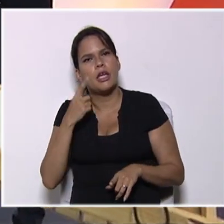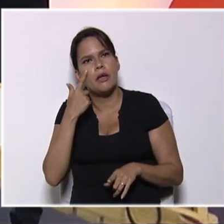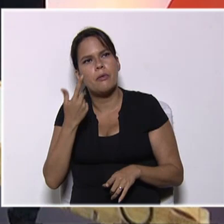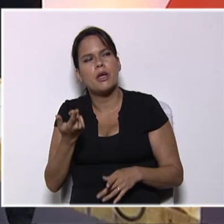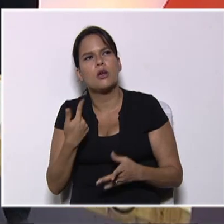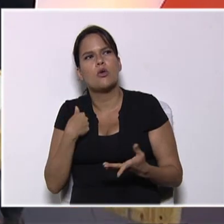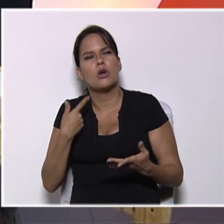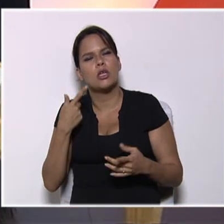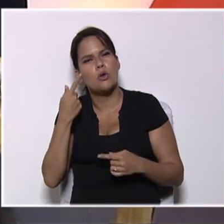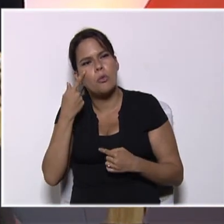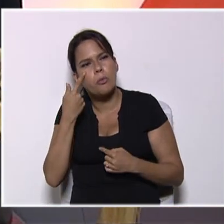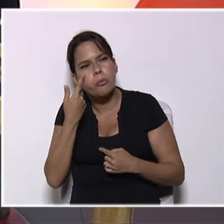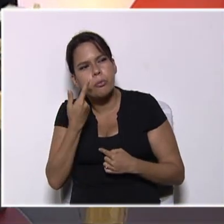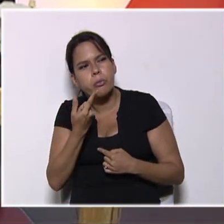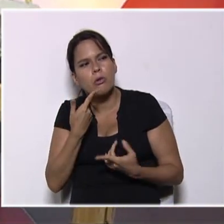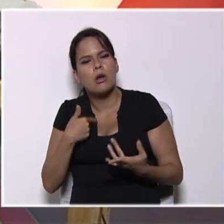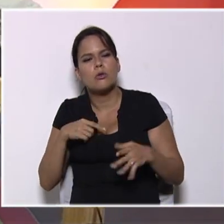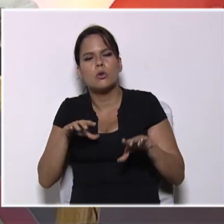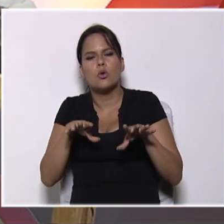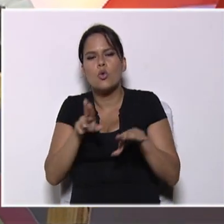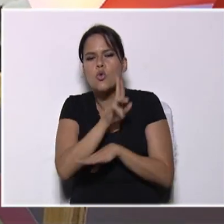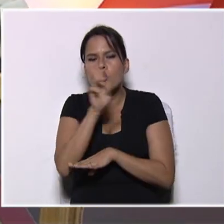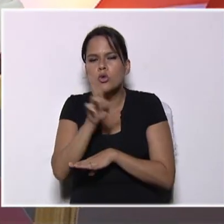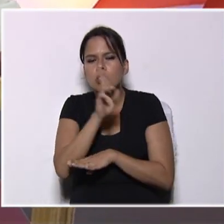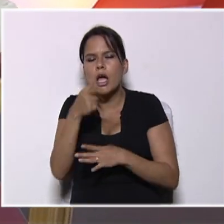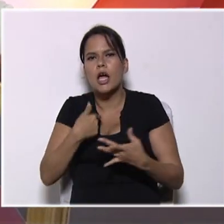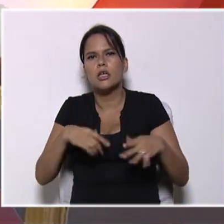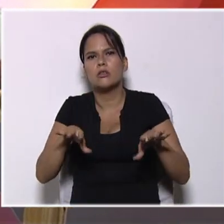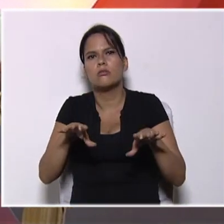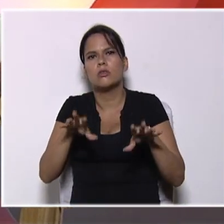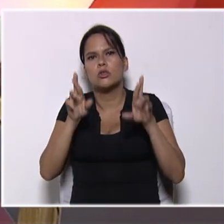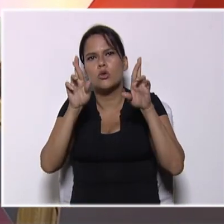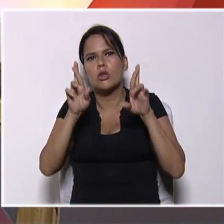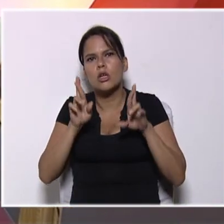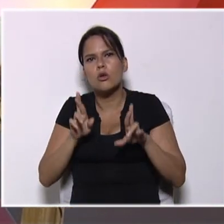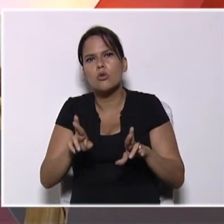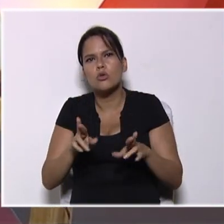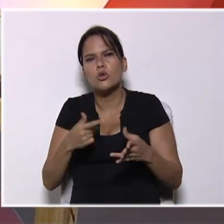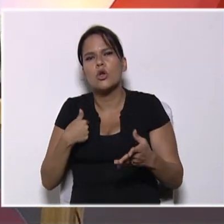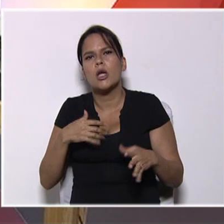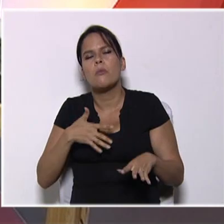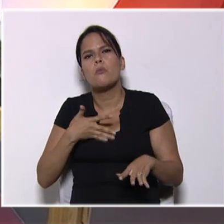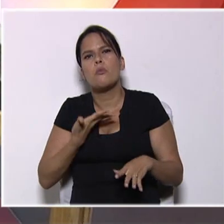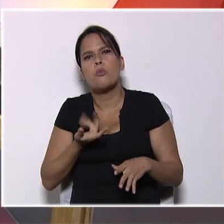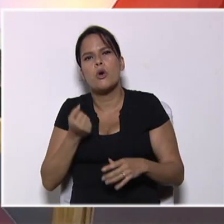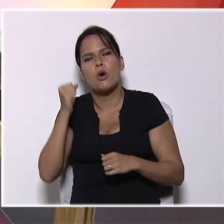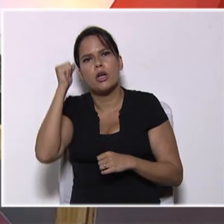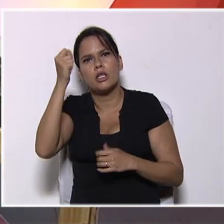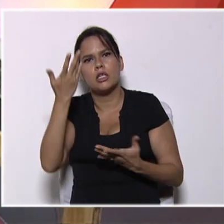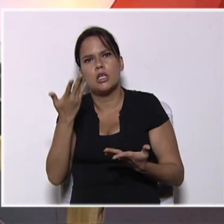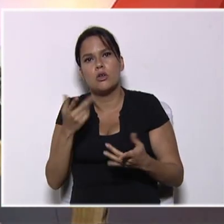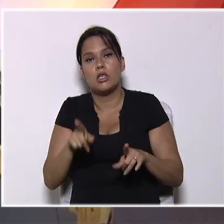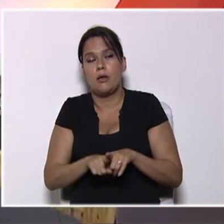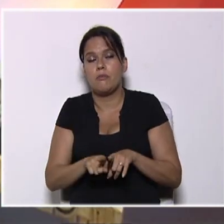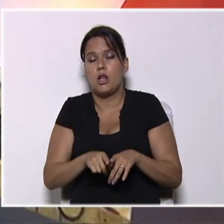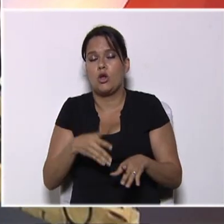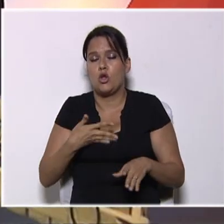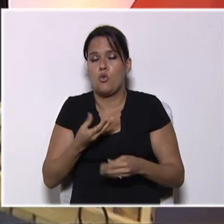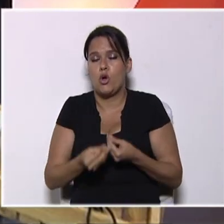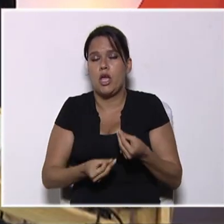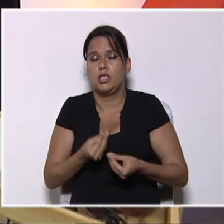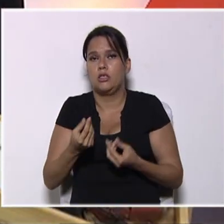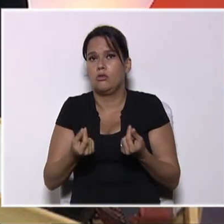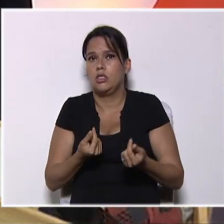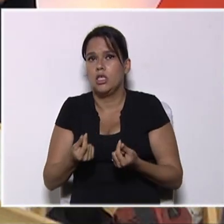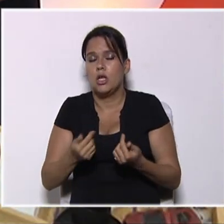enfoque que yo le esté dando a recuperar esos recursos, la ganancia que yo puedo obtener de ellos, pero ojo, es también lo que yo voy a hacer con ese dinero.